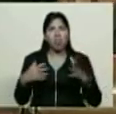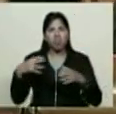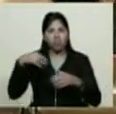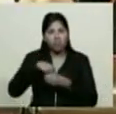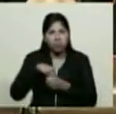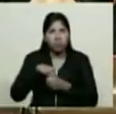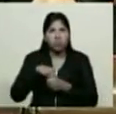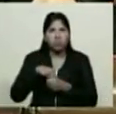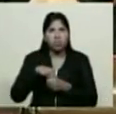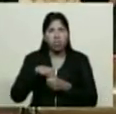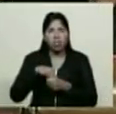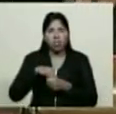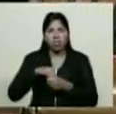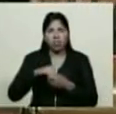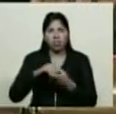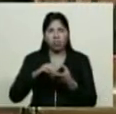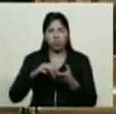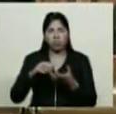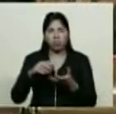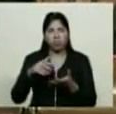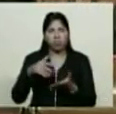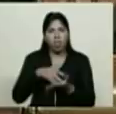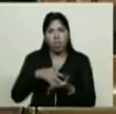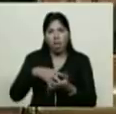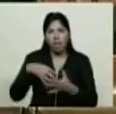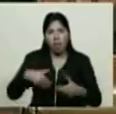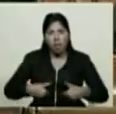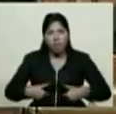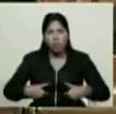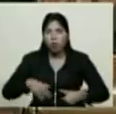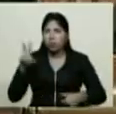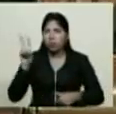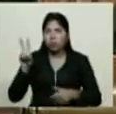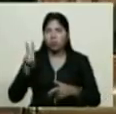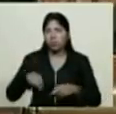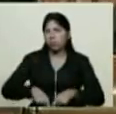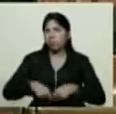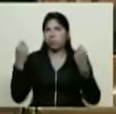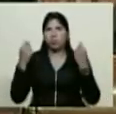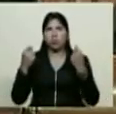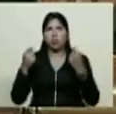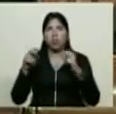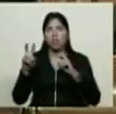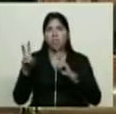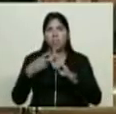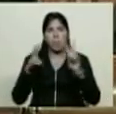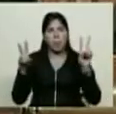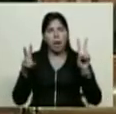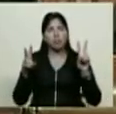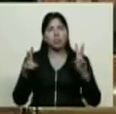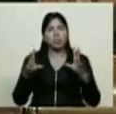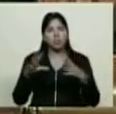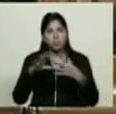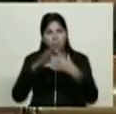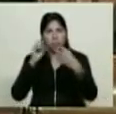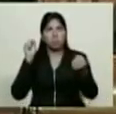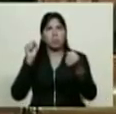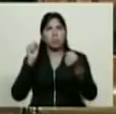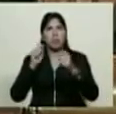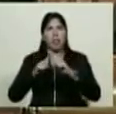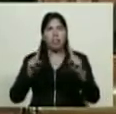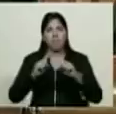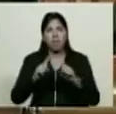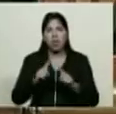los esfuerzos que desde Venezuela se realizan para la consolidación de la paz, el entendimiento entre